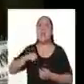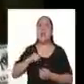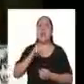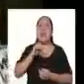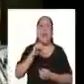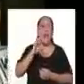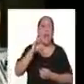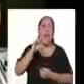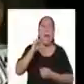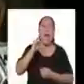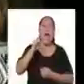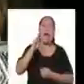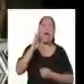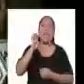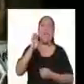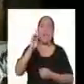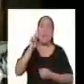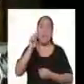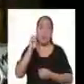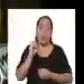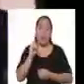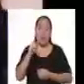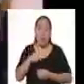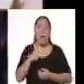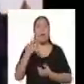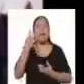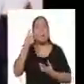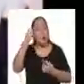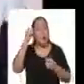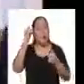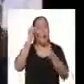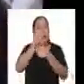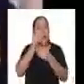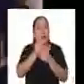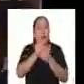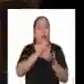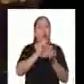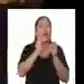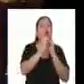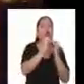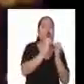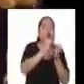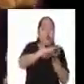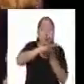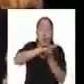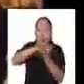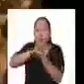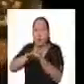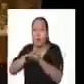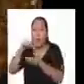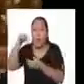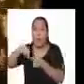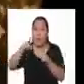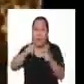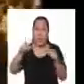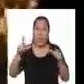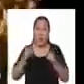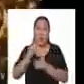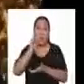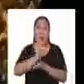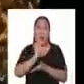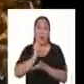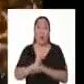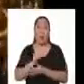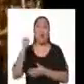Él se propuso la recuperación del centro histórico. Es recordada su actuación en el reordenamiento